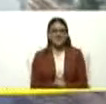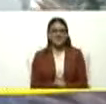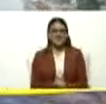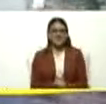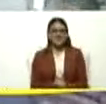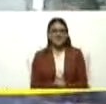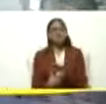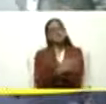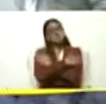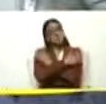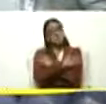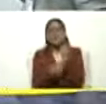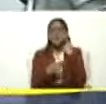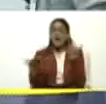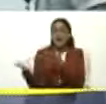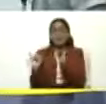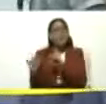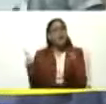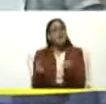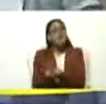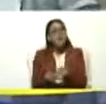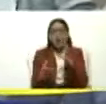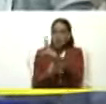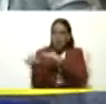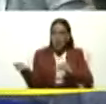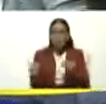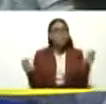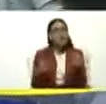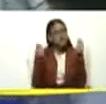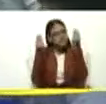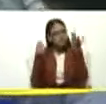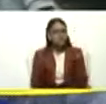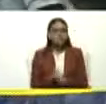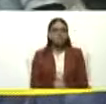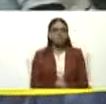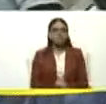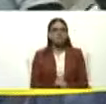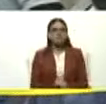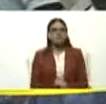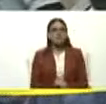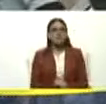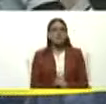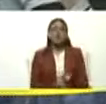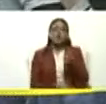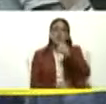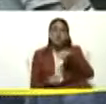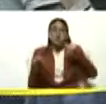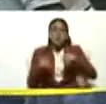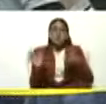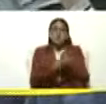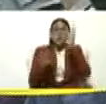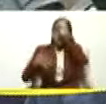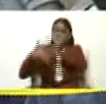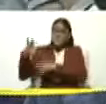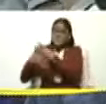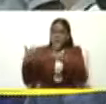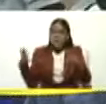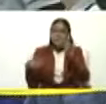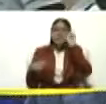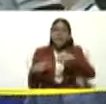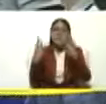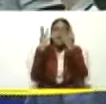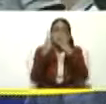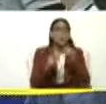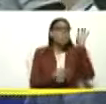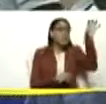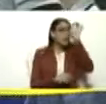gracias. Bueno, para que ustedes vean el espíritu, profesor. Bueno, la demostración técnica, la parte matemática, la habilidad numérica, cómo